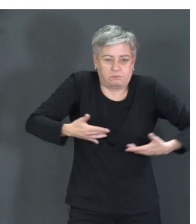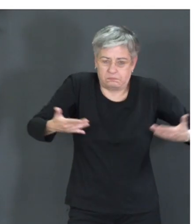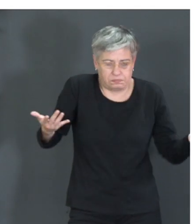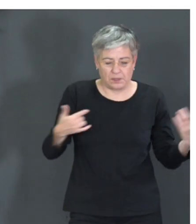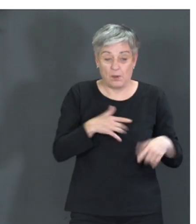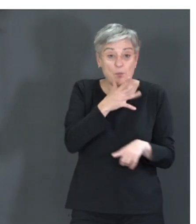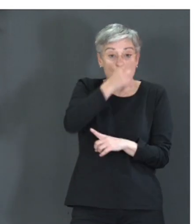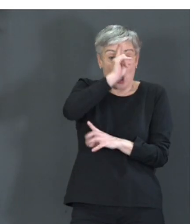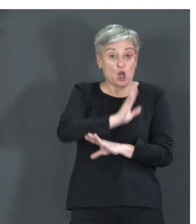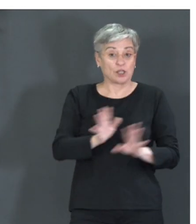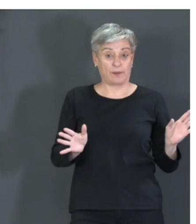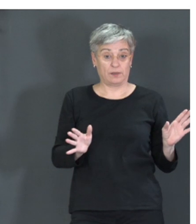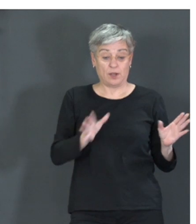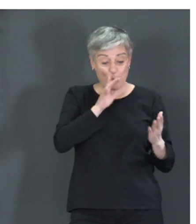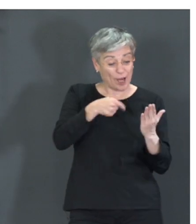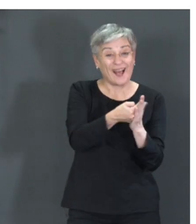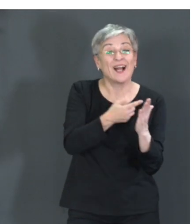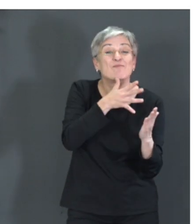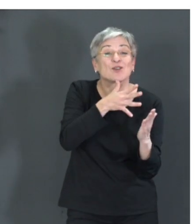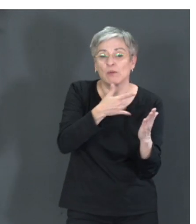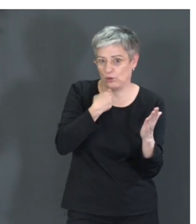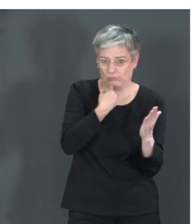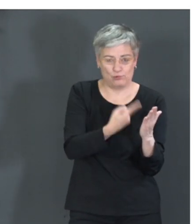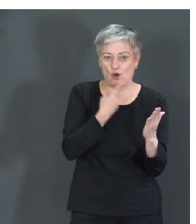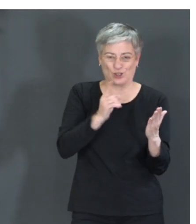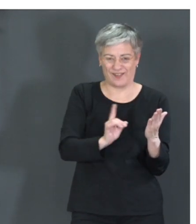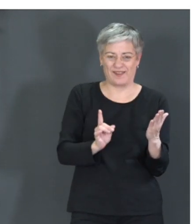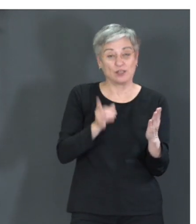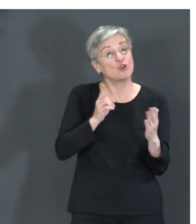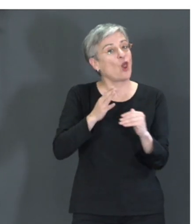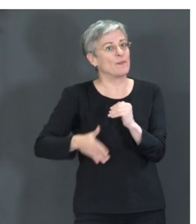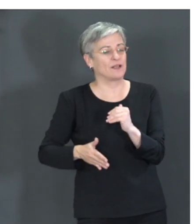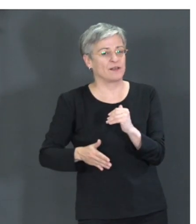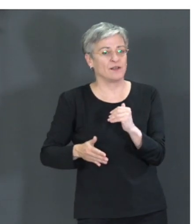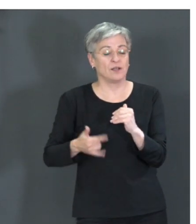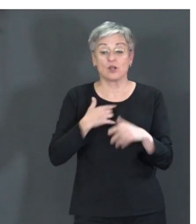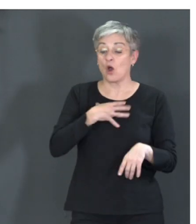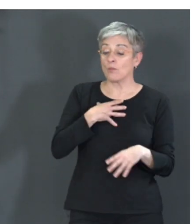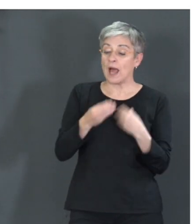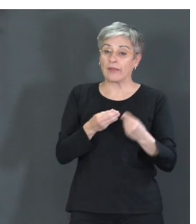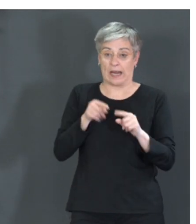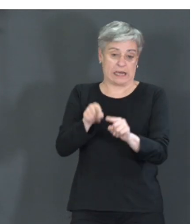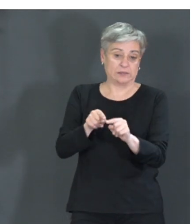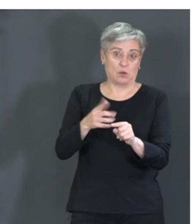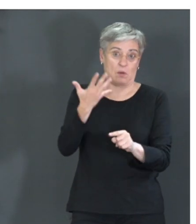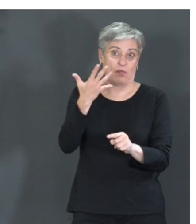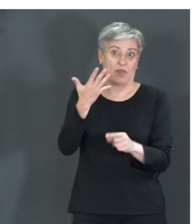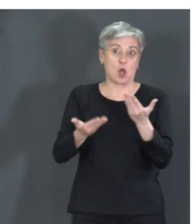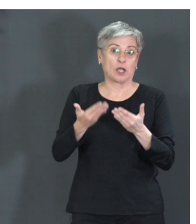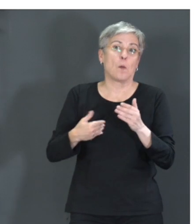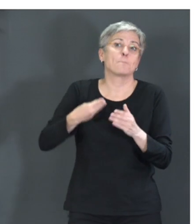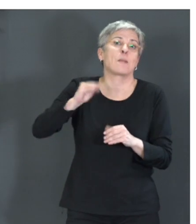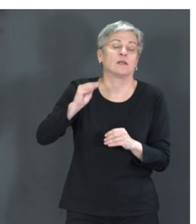la van a saber, porque no se puede poner en el certificado de aptitud, ¿vale? Pero no puede hacer esto. Pues vamos a ver cómo